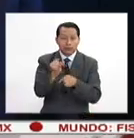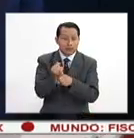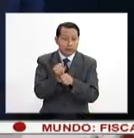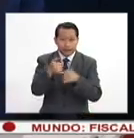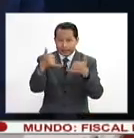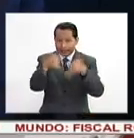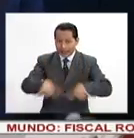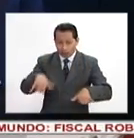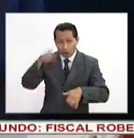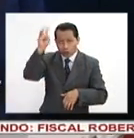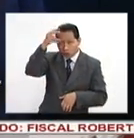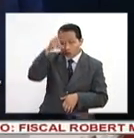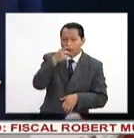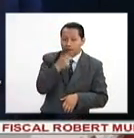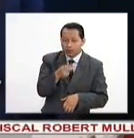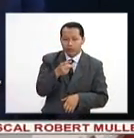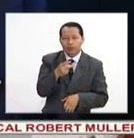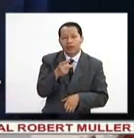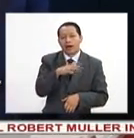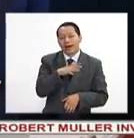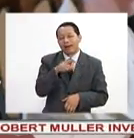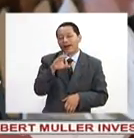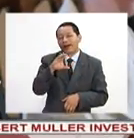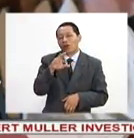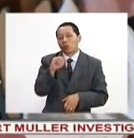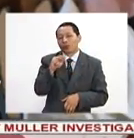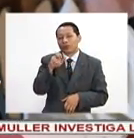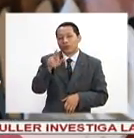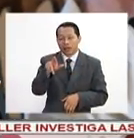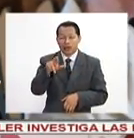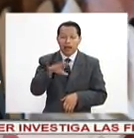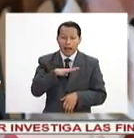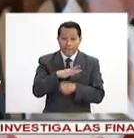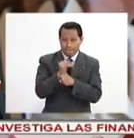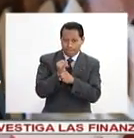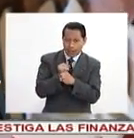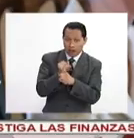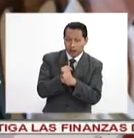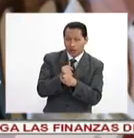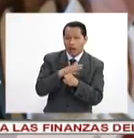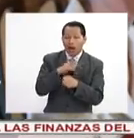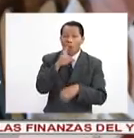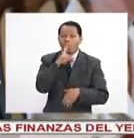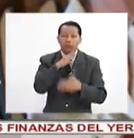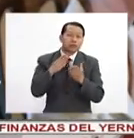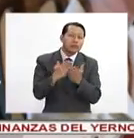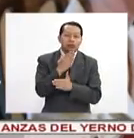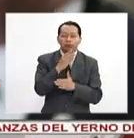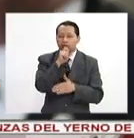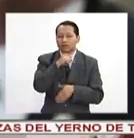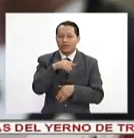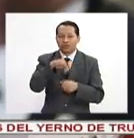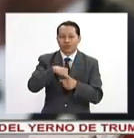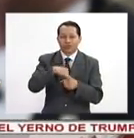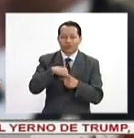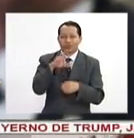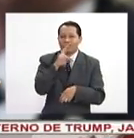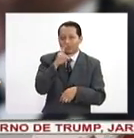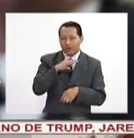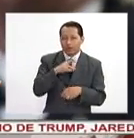del yerno de Donald Trump, Jared Kushner, como parte de las investigaciones sobre la injerencia de Rusia en las elecciones presidenciales de Estados Unidos